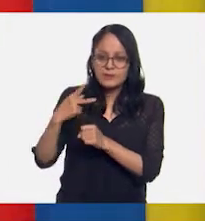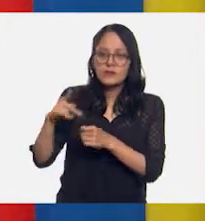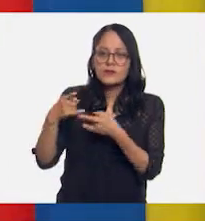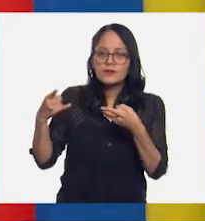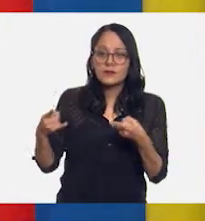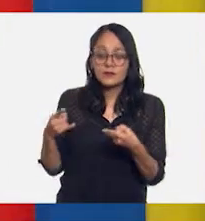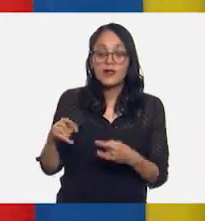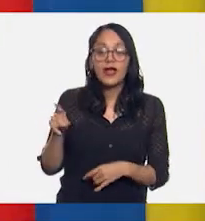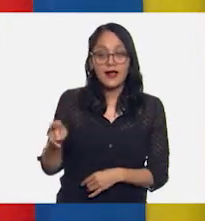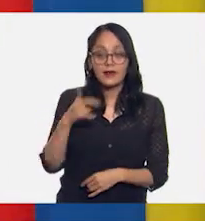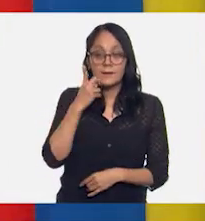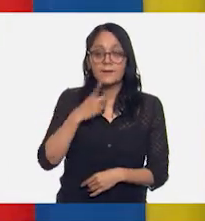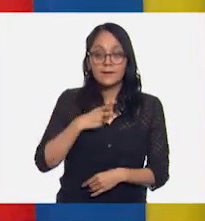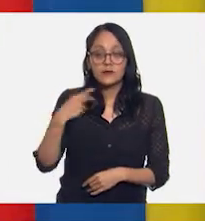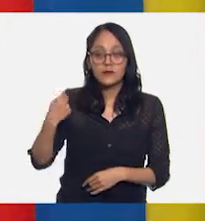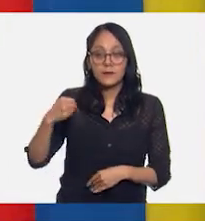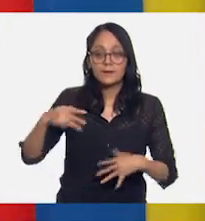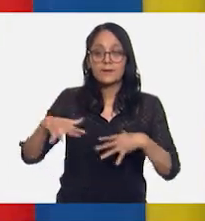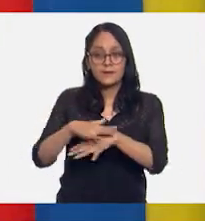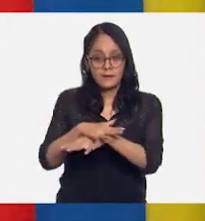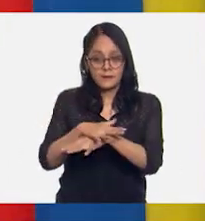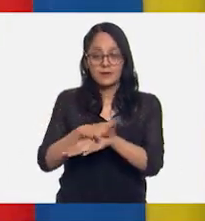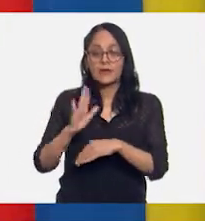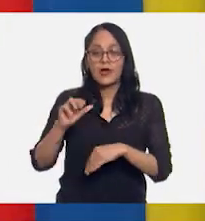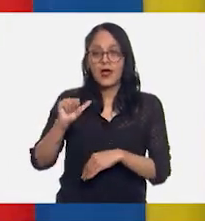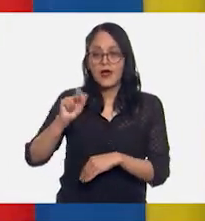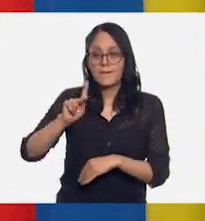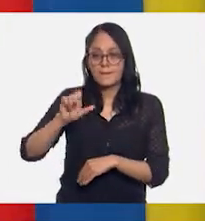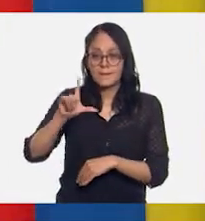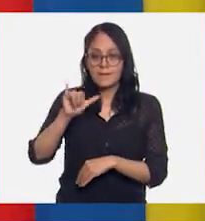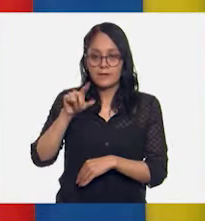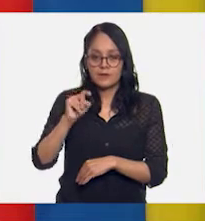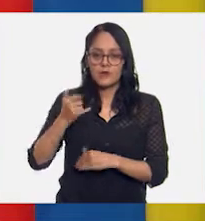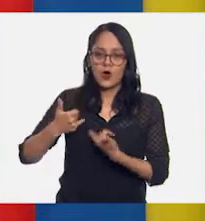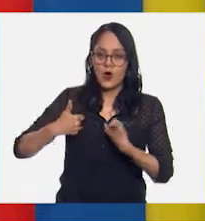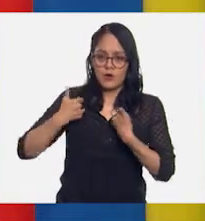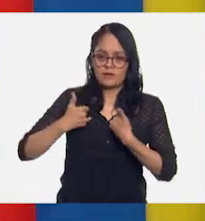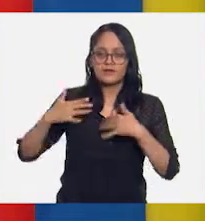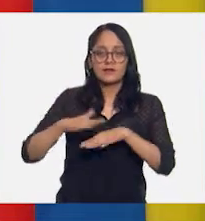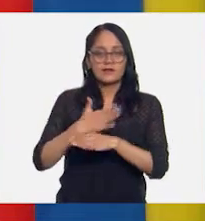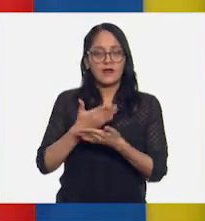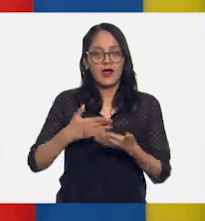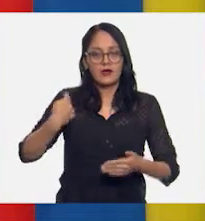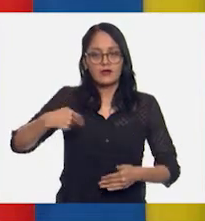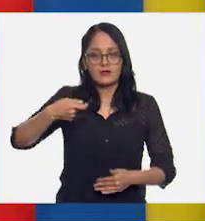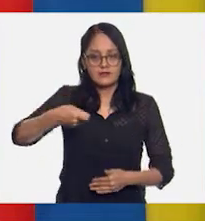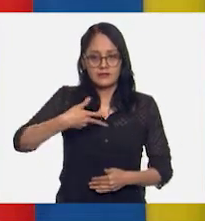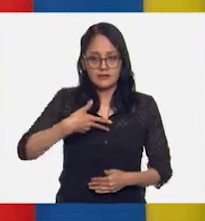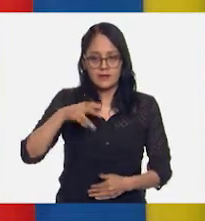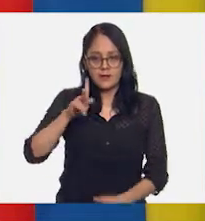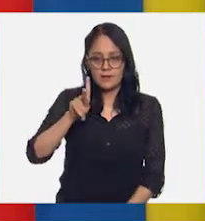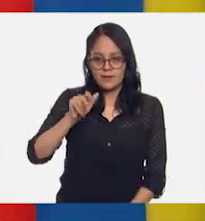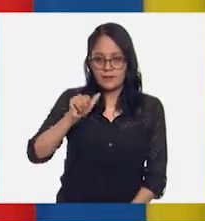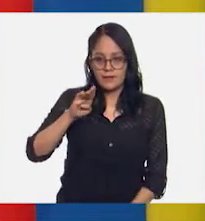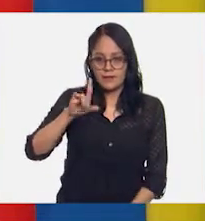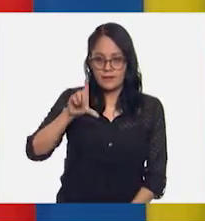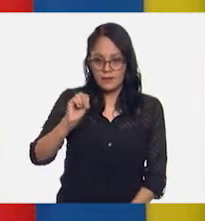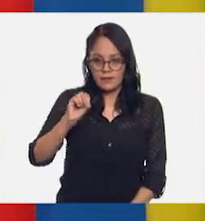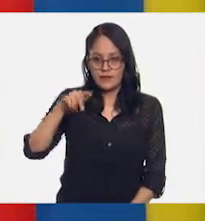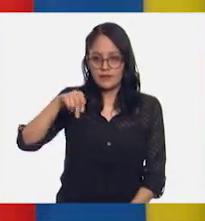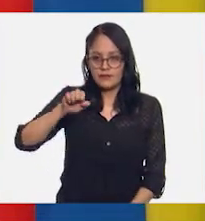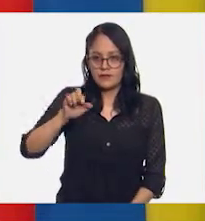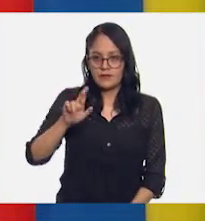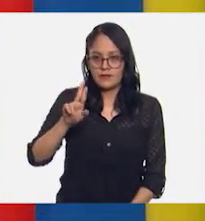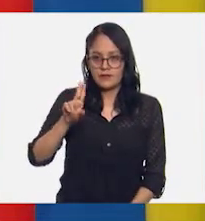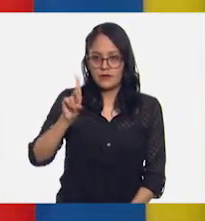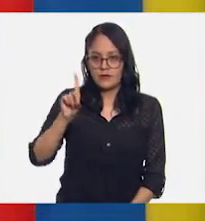cosas, que se cambió el nombre y los apellidos en la juventud, autonombrándose ahora sí Pablo Neruda. Y el apellido